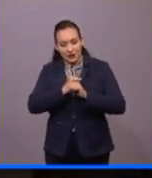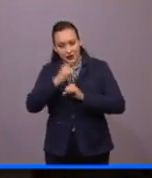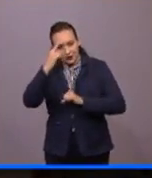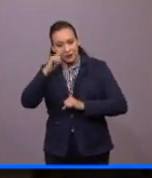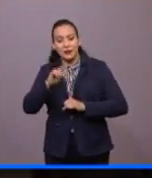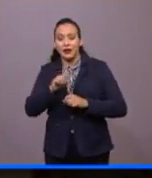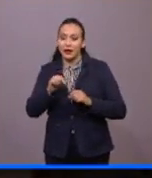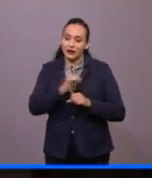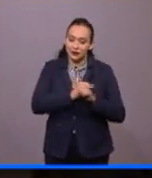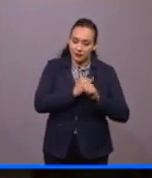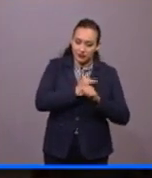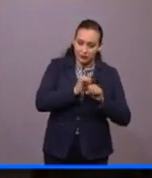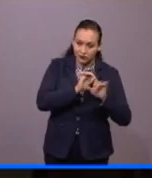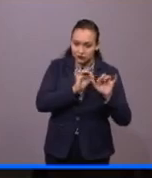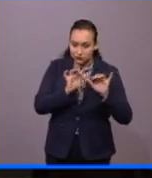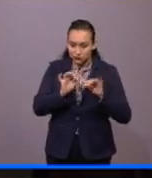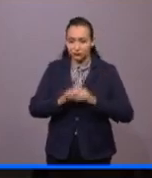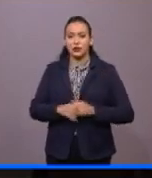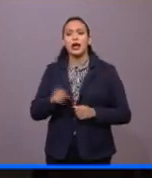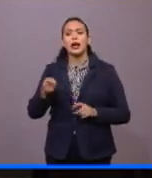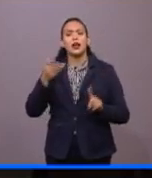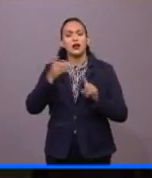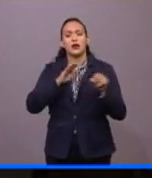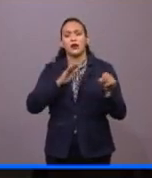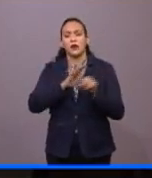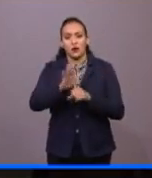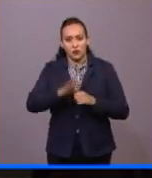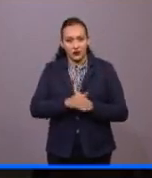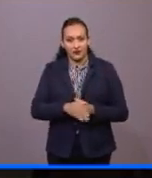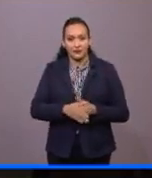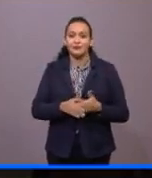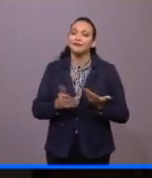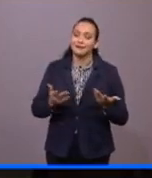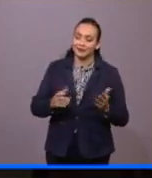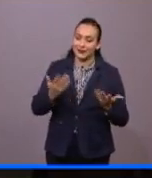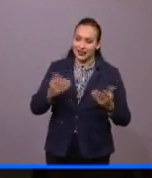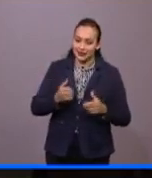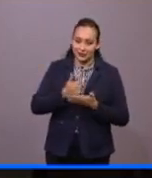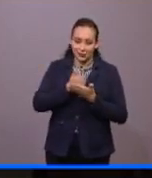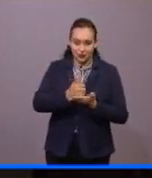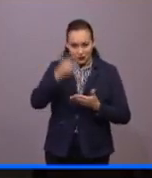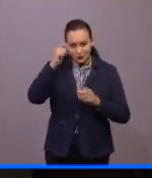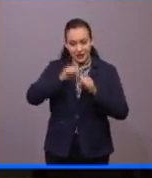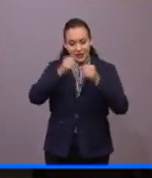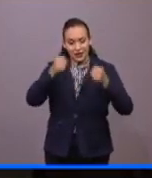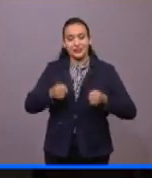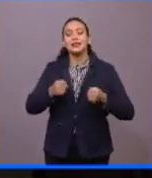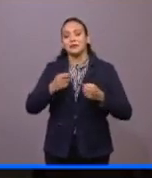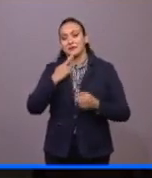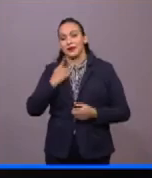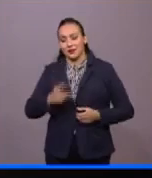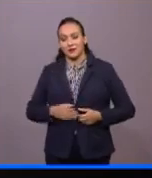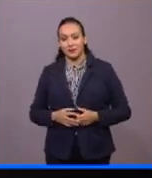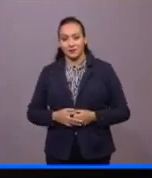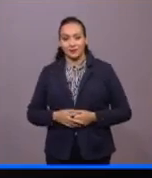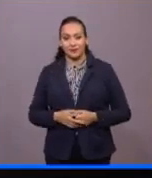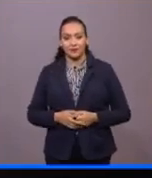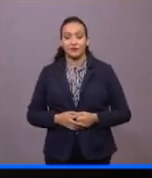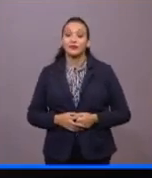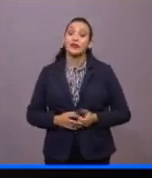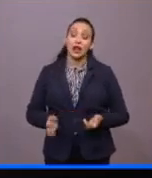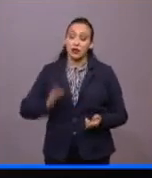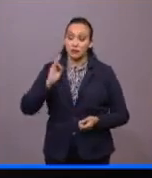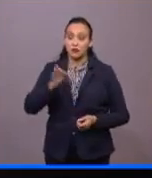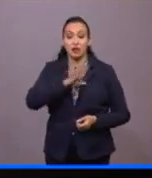e Inteligencia, sistema con el que se busca contribuir a la seguridad nacional y a la pacificación del país. Aprobado